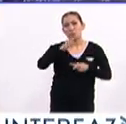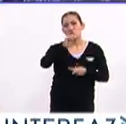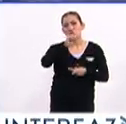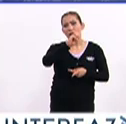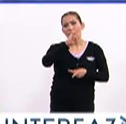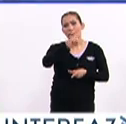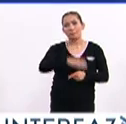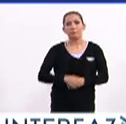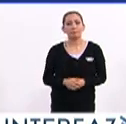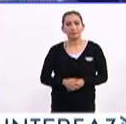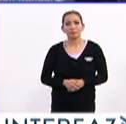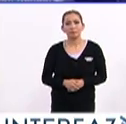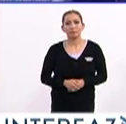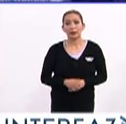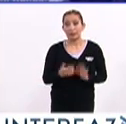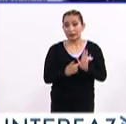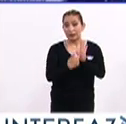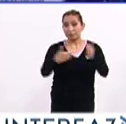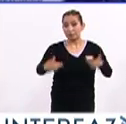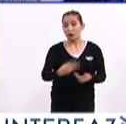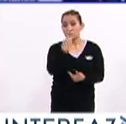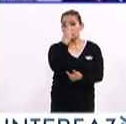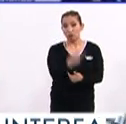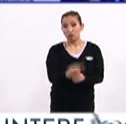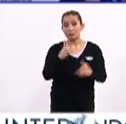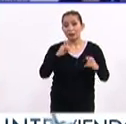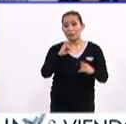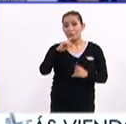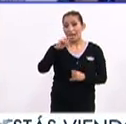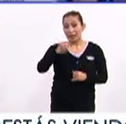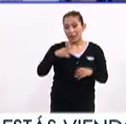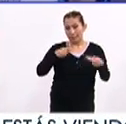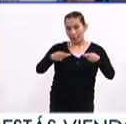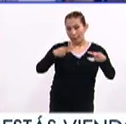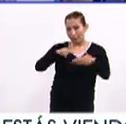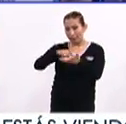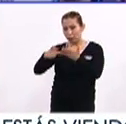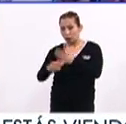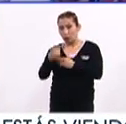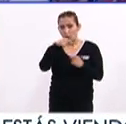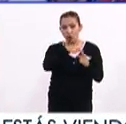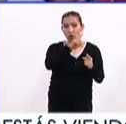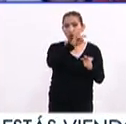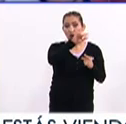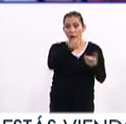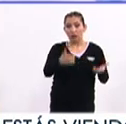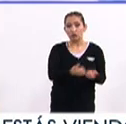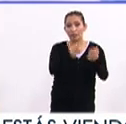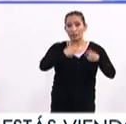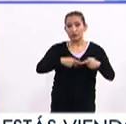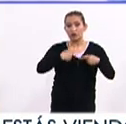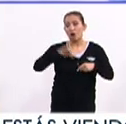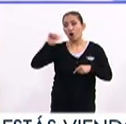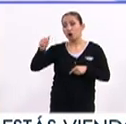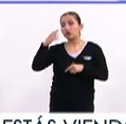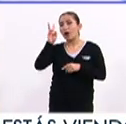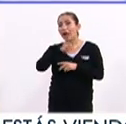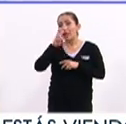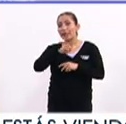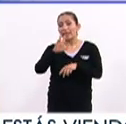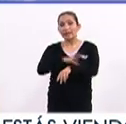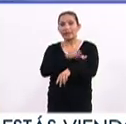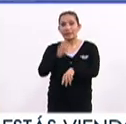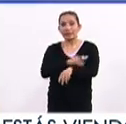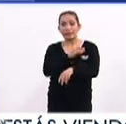UNAM. Te presentamos dos desarrollos del Instituto Politécnico Nacional, un dron que ayuda al rescate de personas y un aerogenerador de